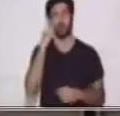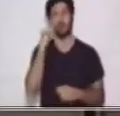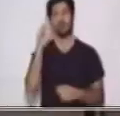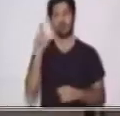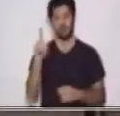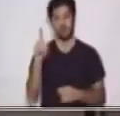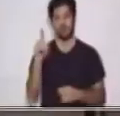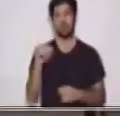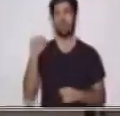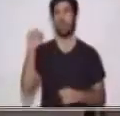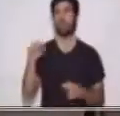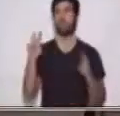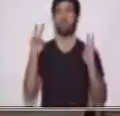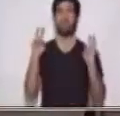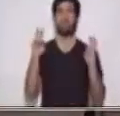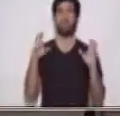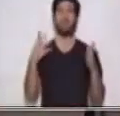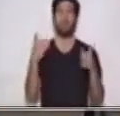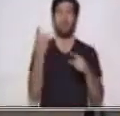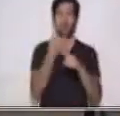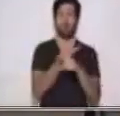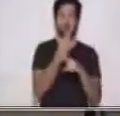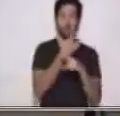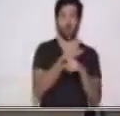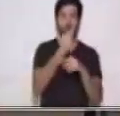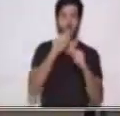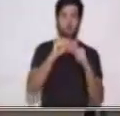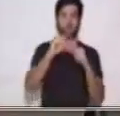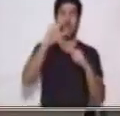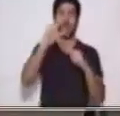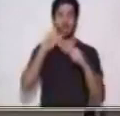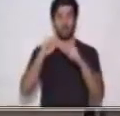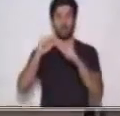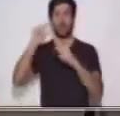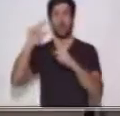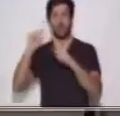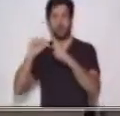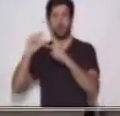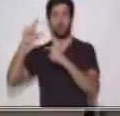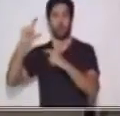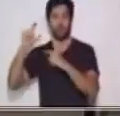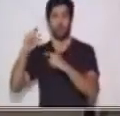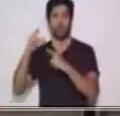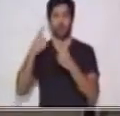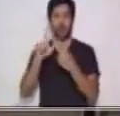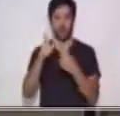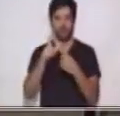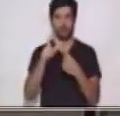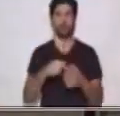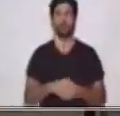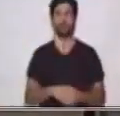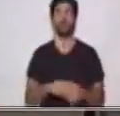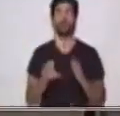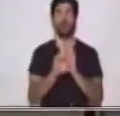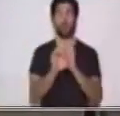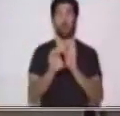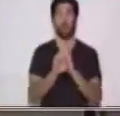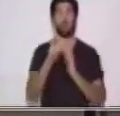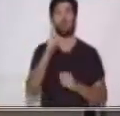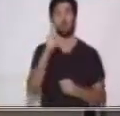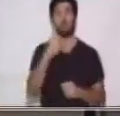las mayúsculas del área de comunicación y lenguaje correspondiente al grado de segundo básico. Si en casa hay alguna persona